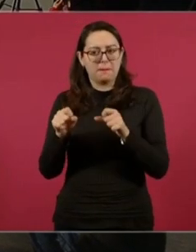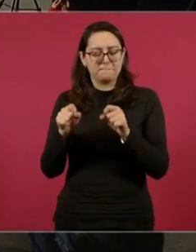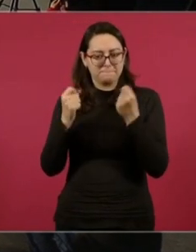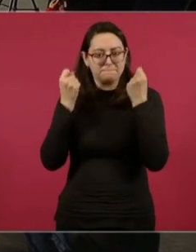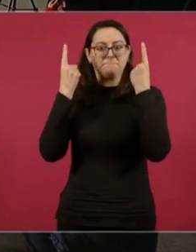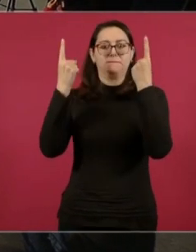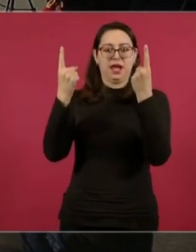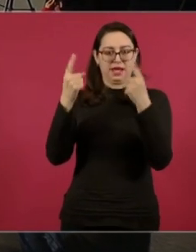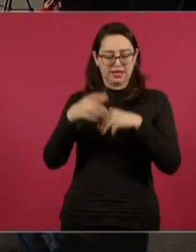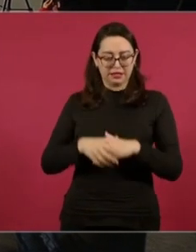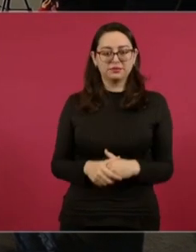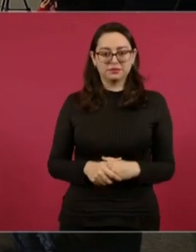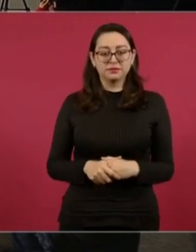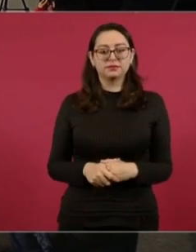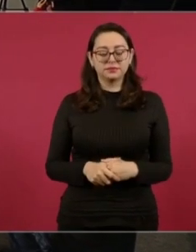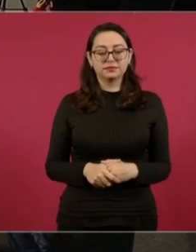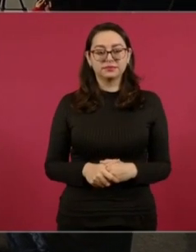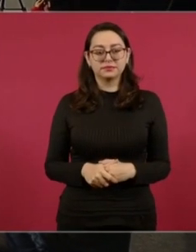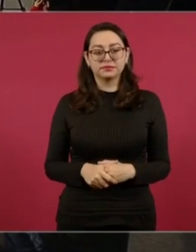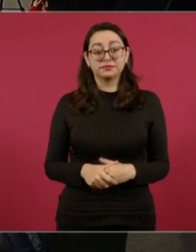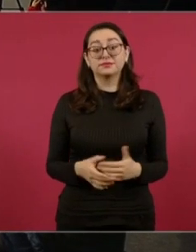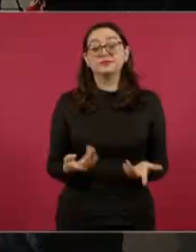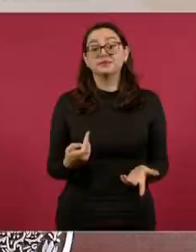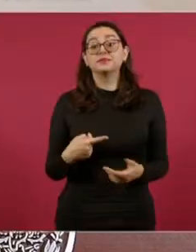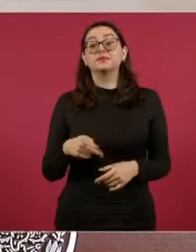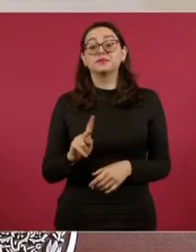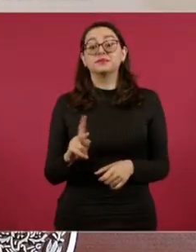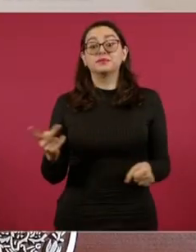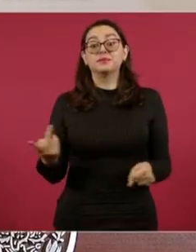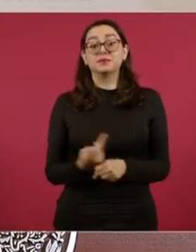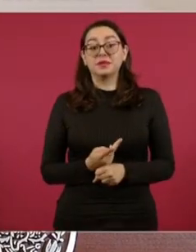Lo que sucede es